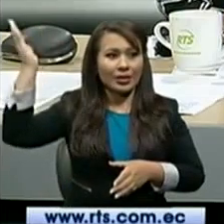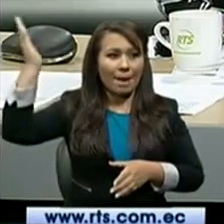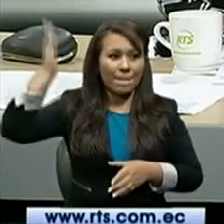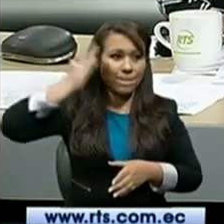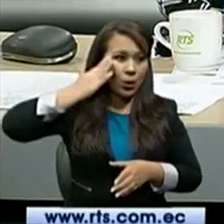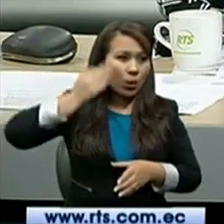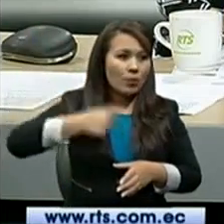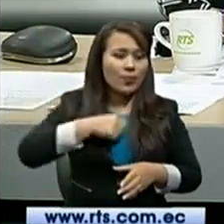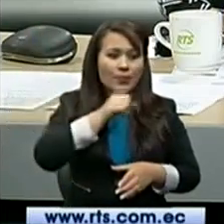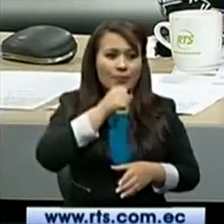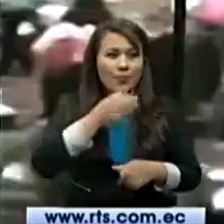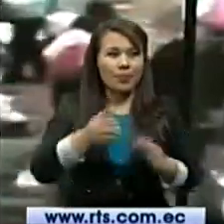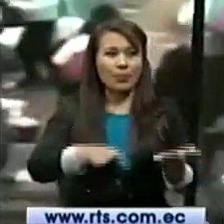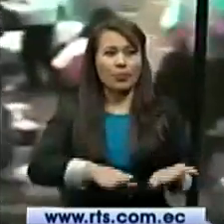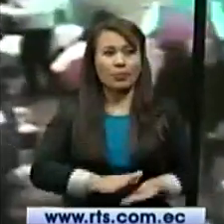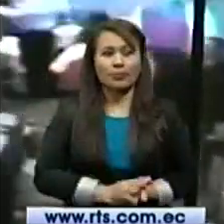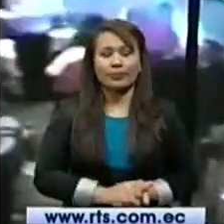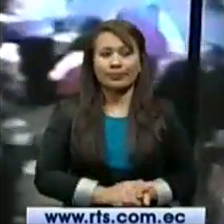qué terrible, ¿ah?